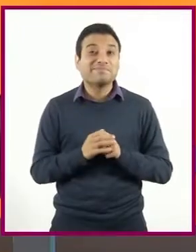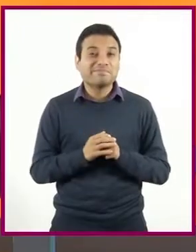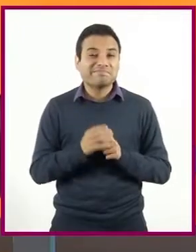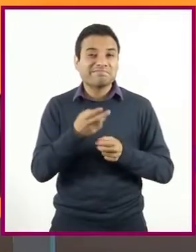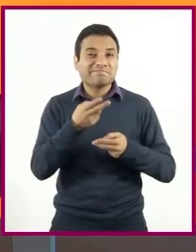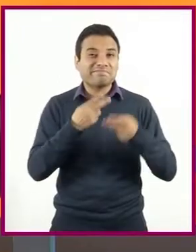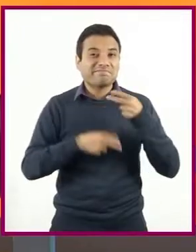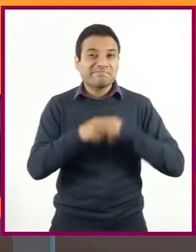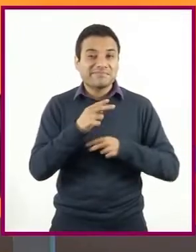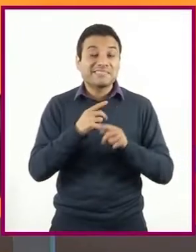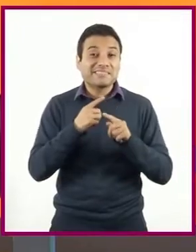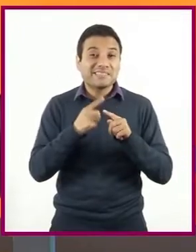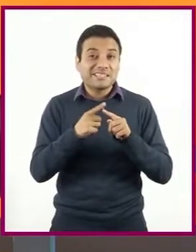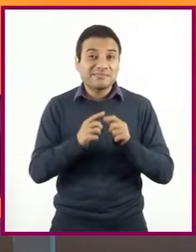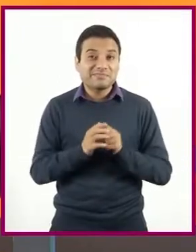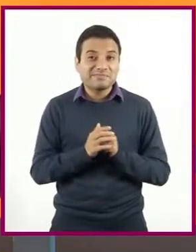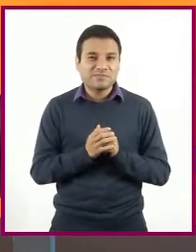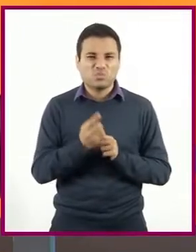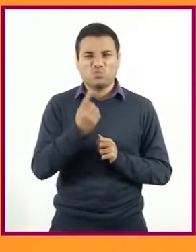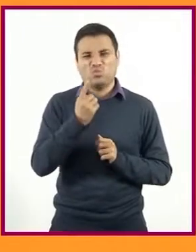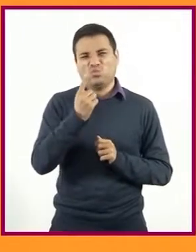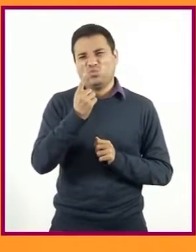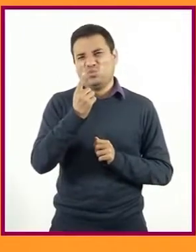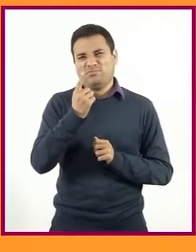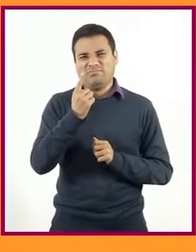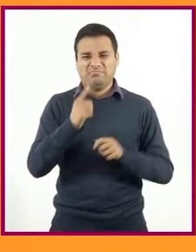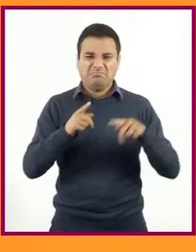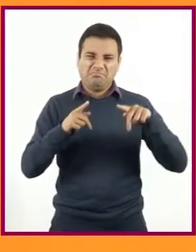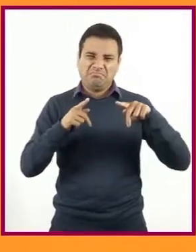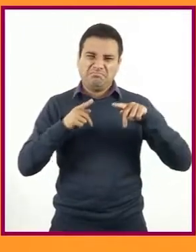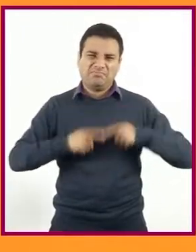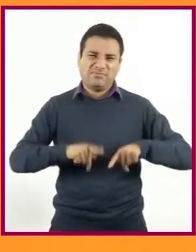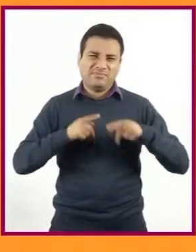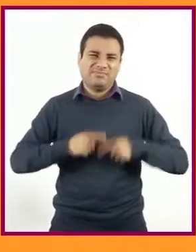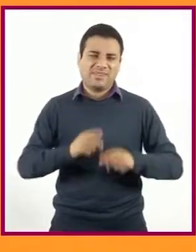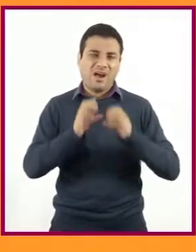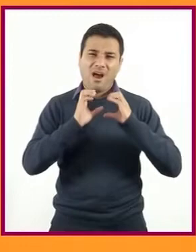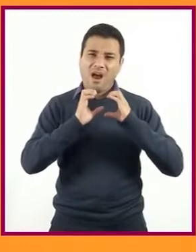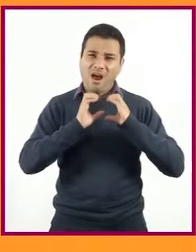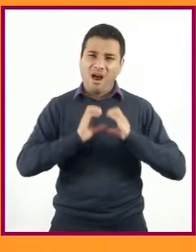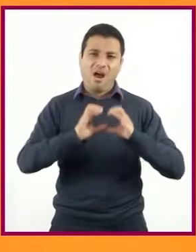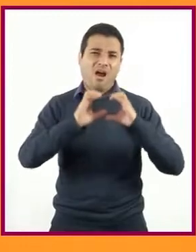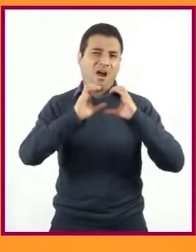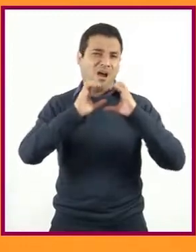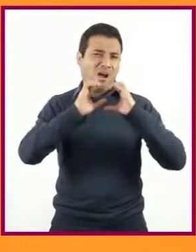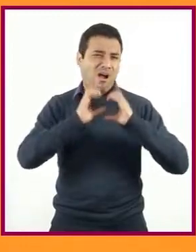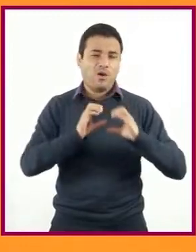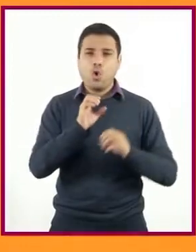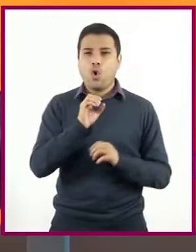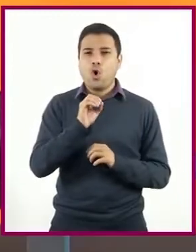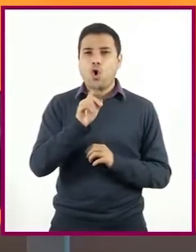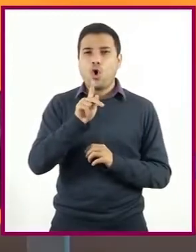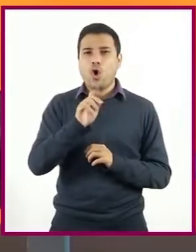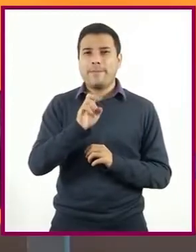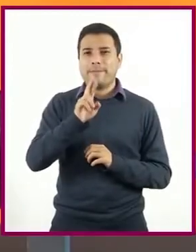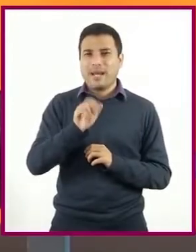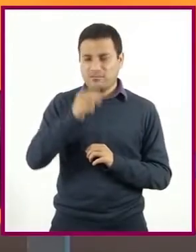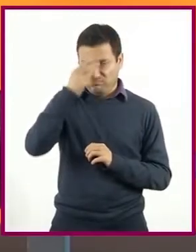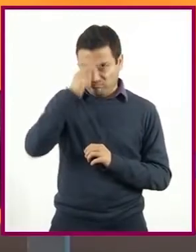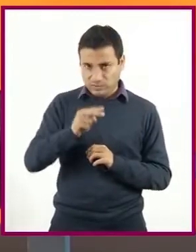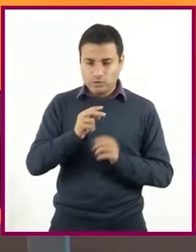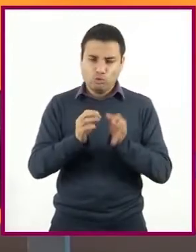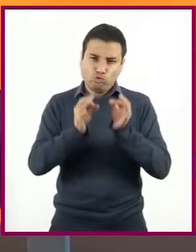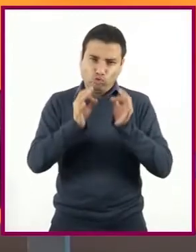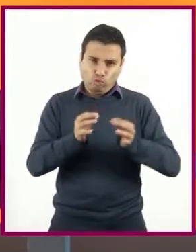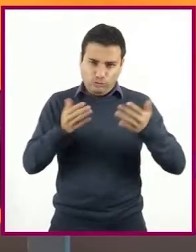invitada especial a una de las voces más importantes y reconocida en toda la historia operística mexicana. Nacida en